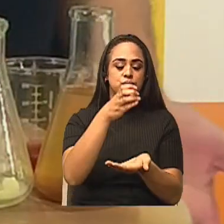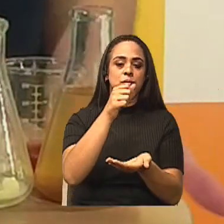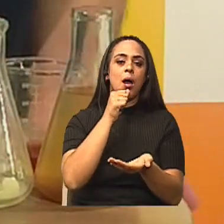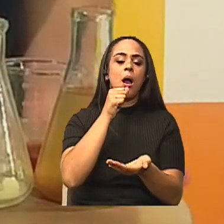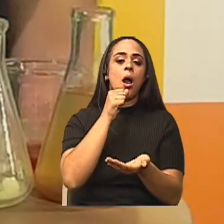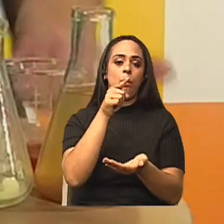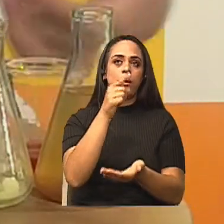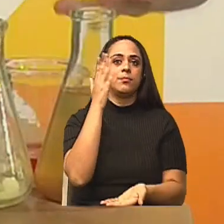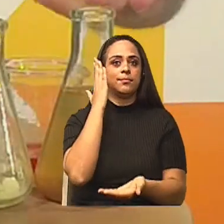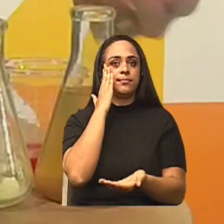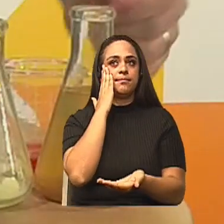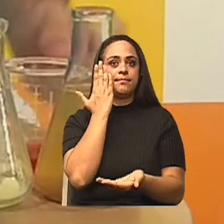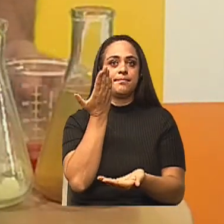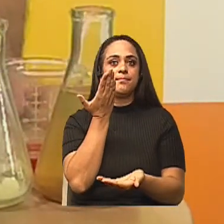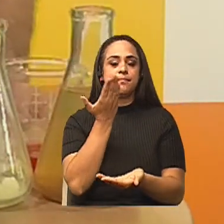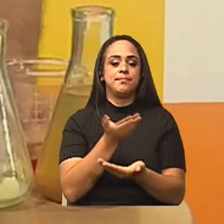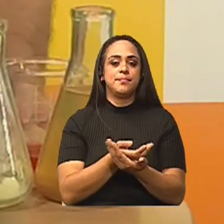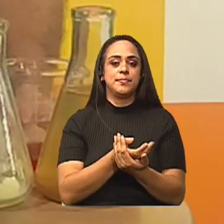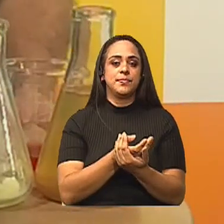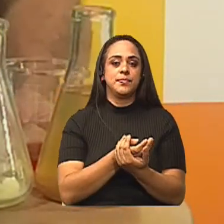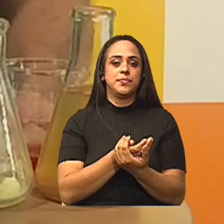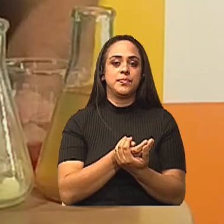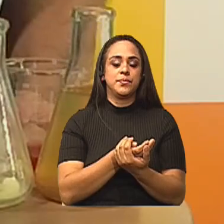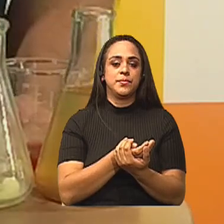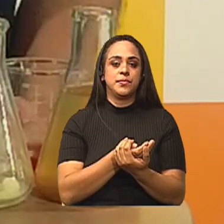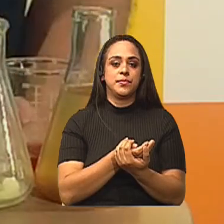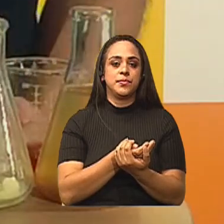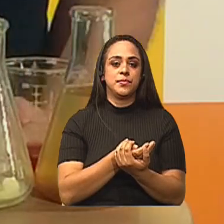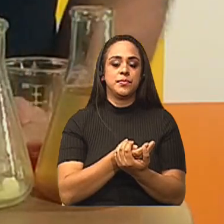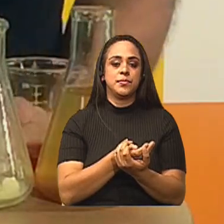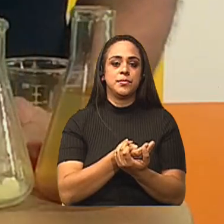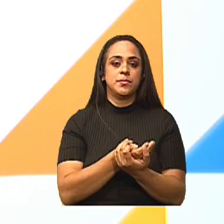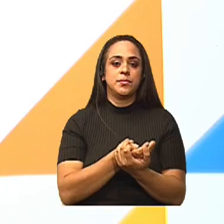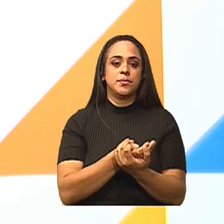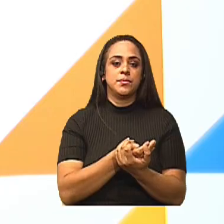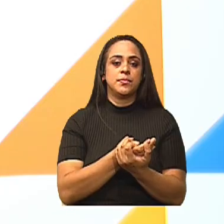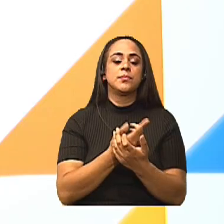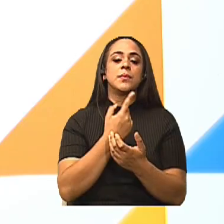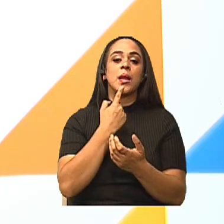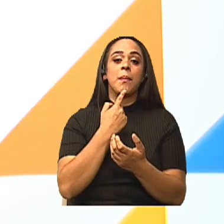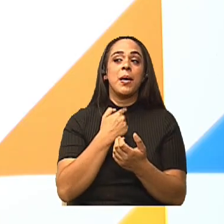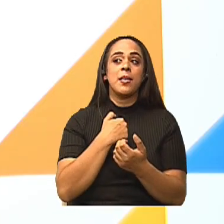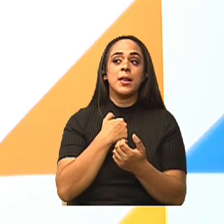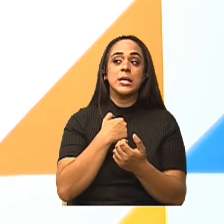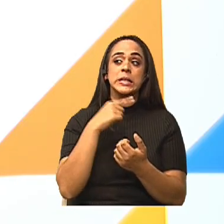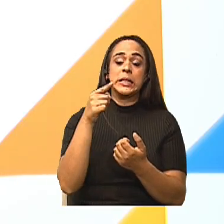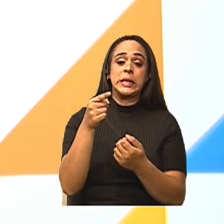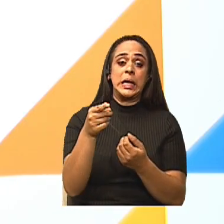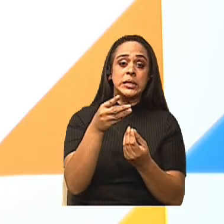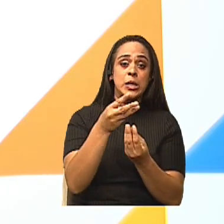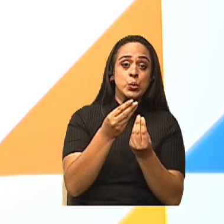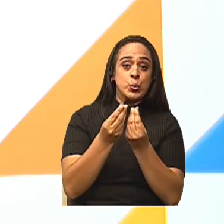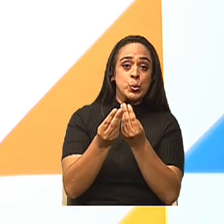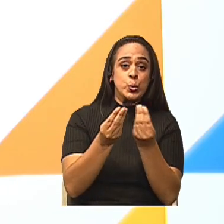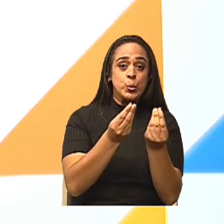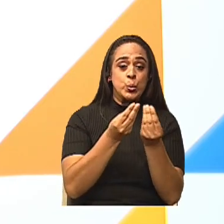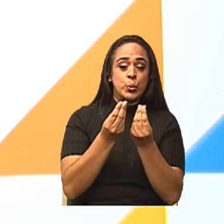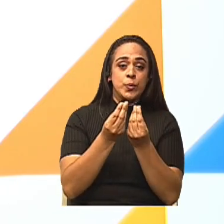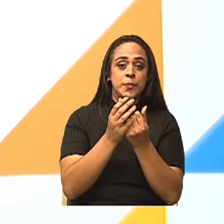conocen, en la casa tienen, esperemos que tengan agua. Ok, ¿qué me dirían ustedes de esta sustancia allá en